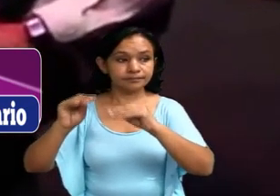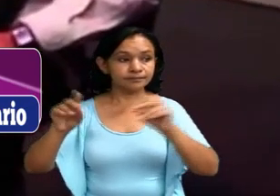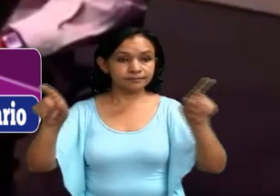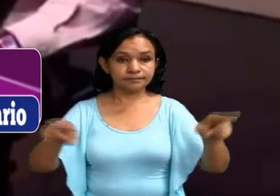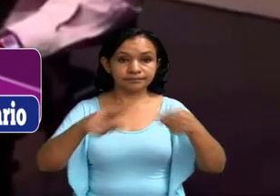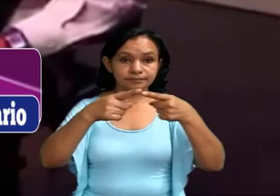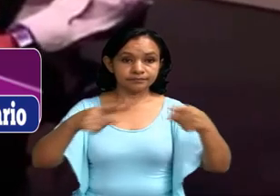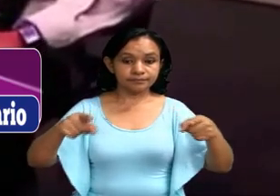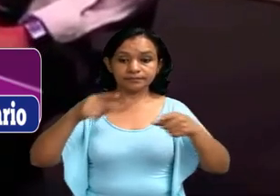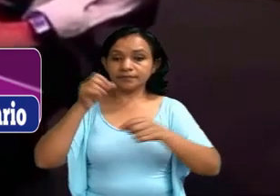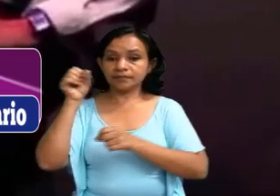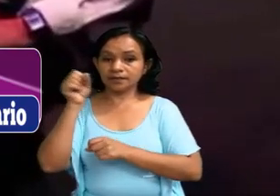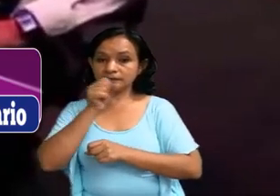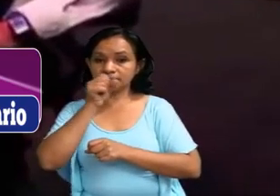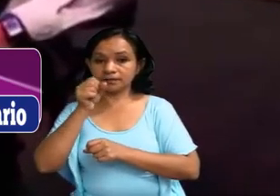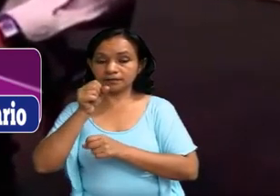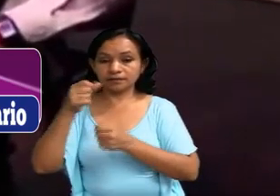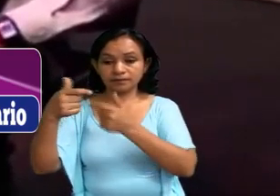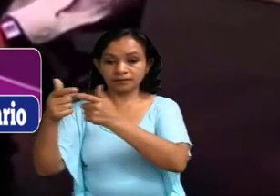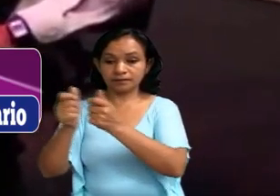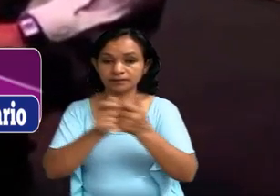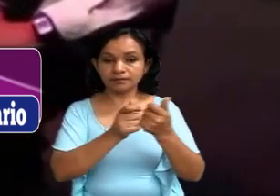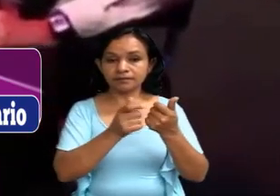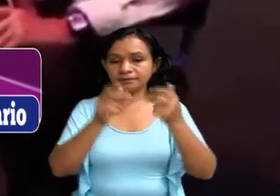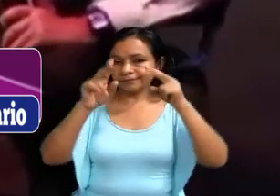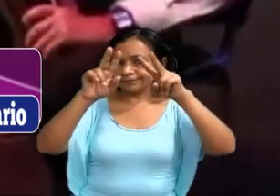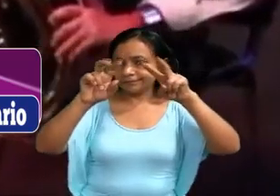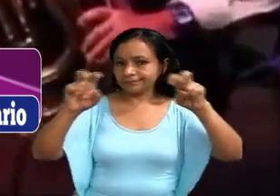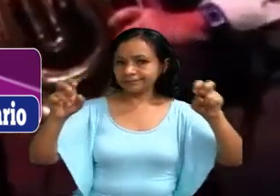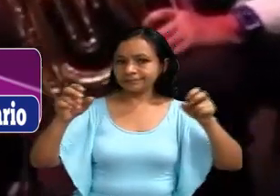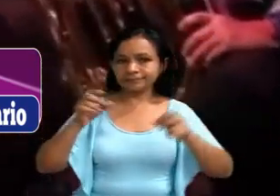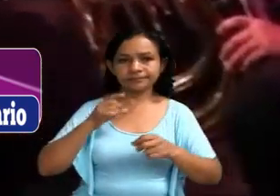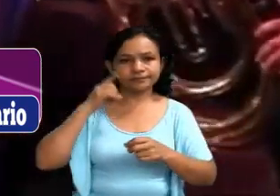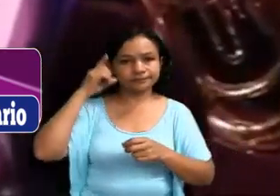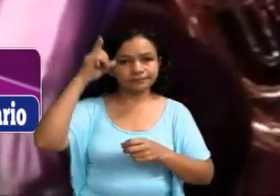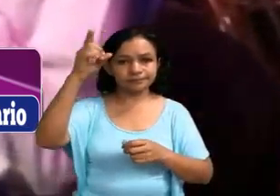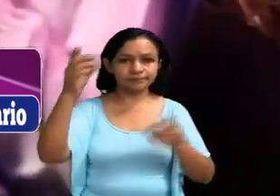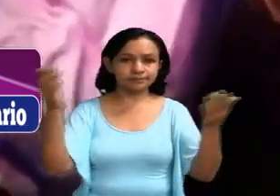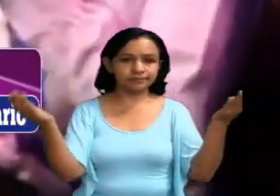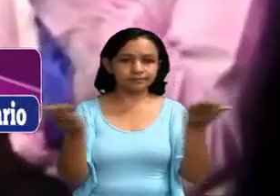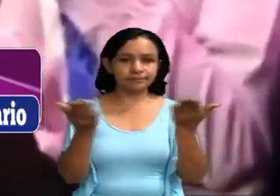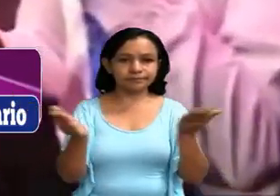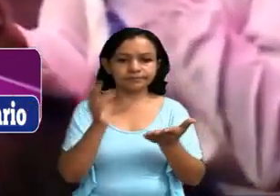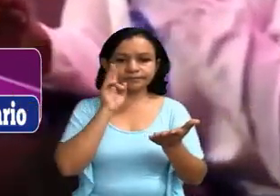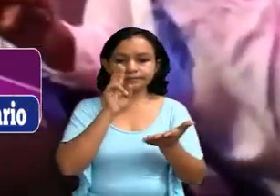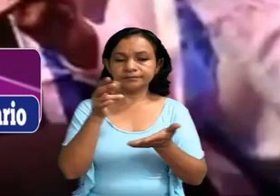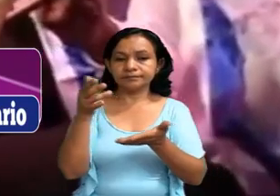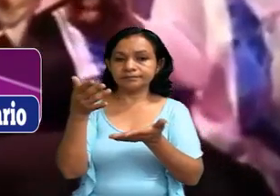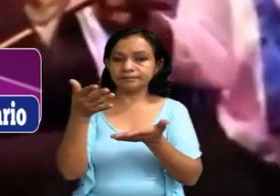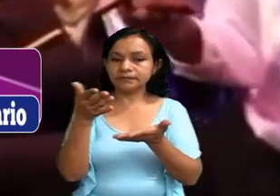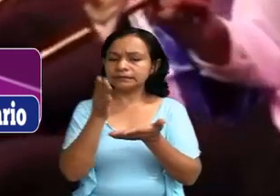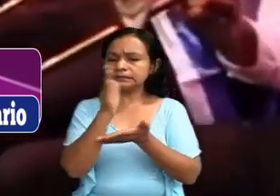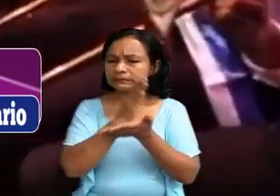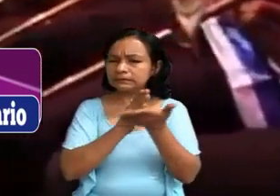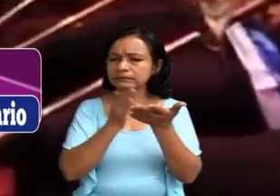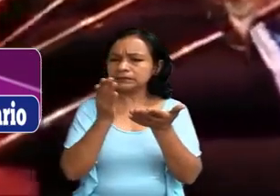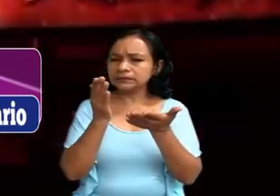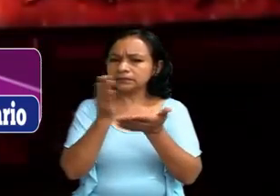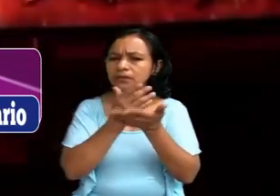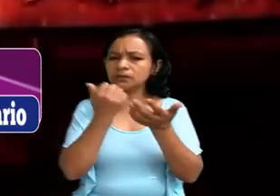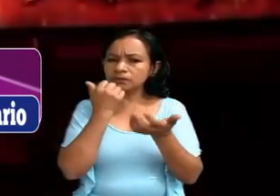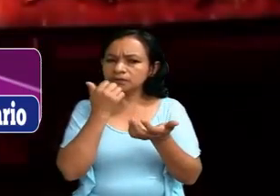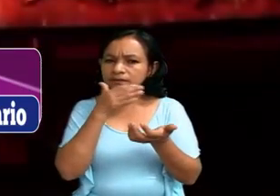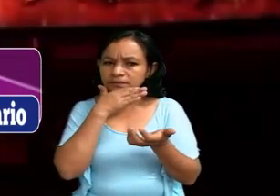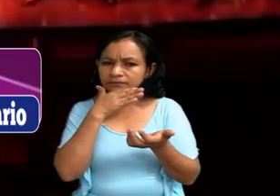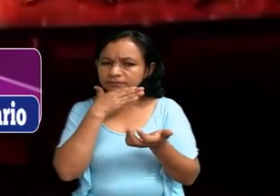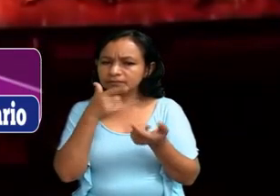de... Para hacer una especie de análisis de lo avanzado, y también para detectar debilidades y a partir de eso lograr reforzar, claro, ¿no? Claro,